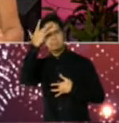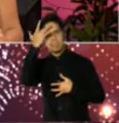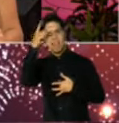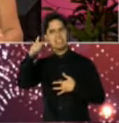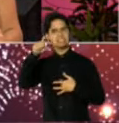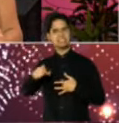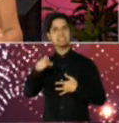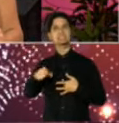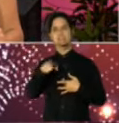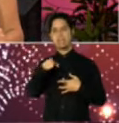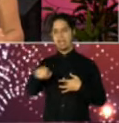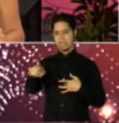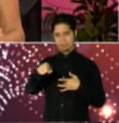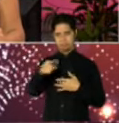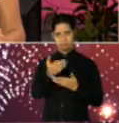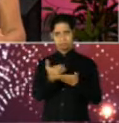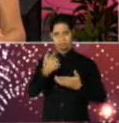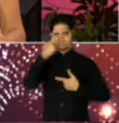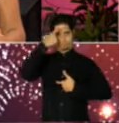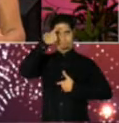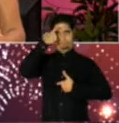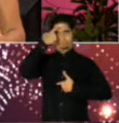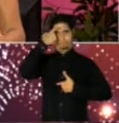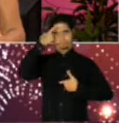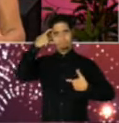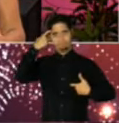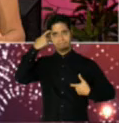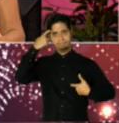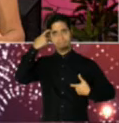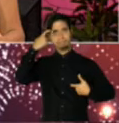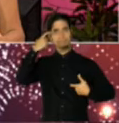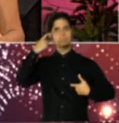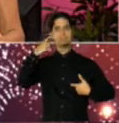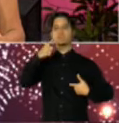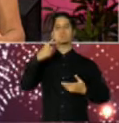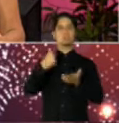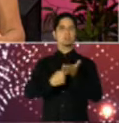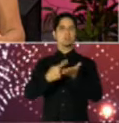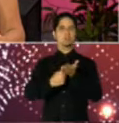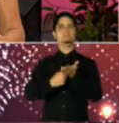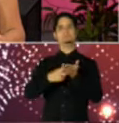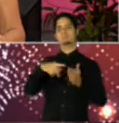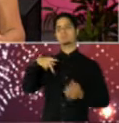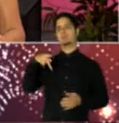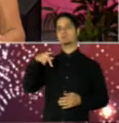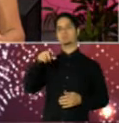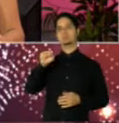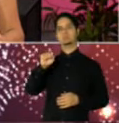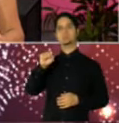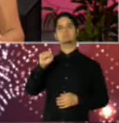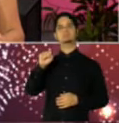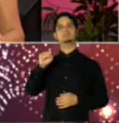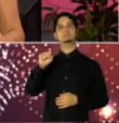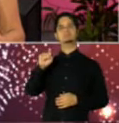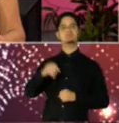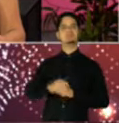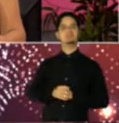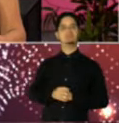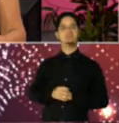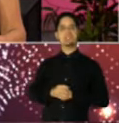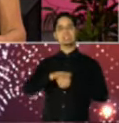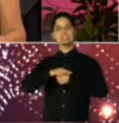esas heridas del huracán María, ese que ahorita mencionaron, el estrés postraumático, y cuando hablamos de trastorno de estrés